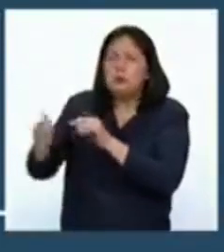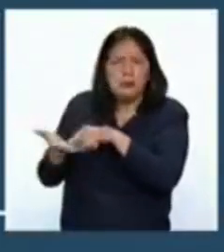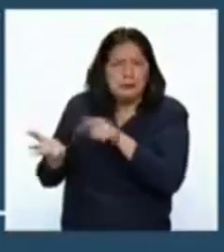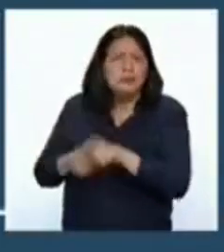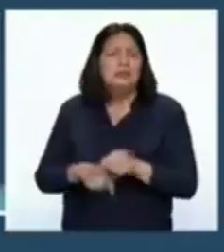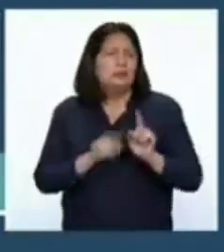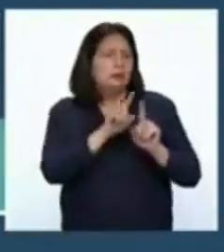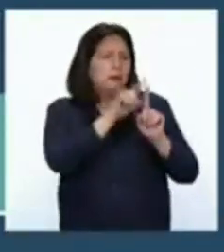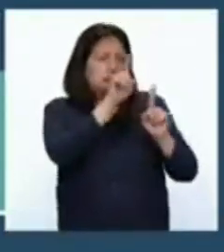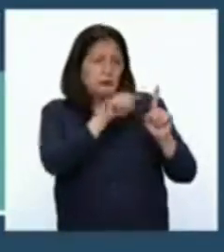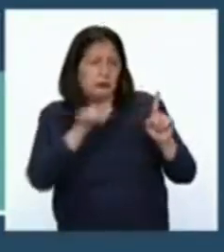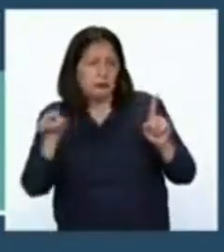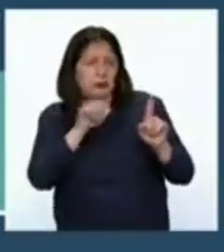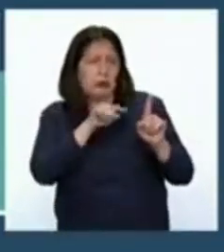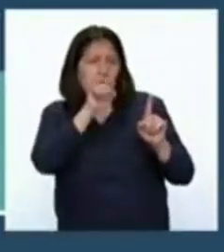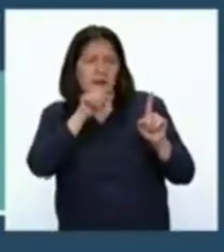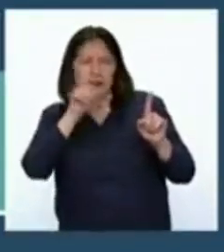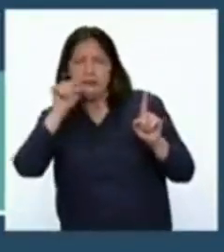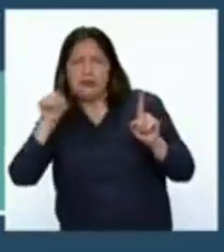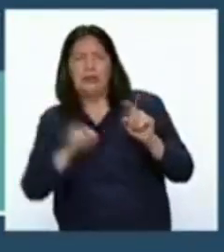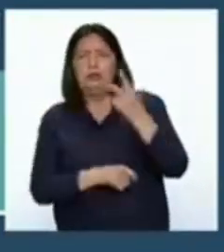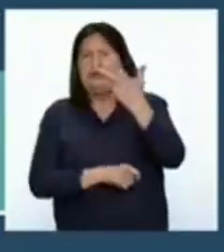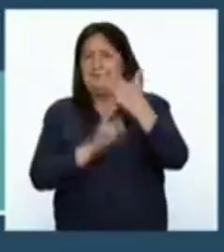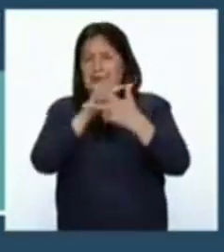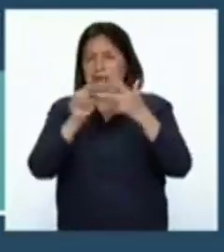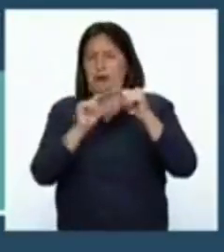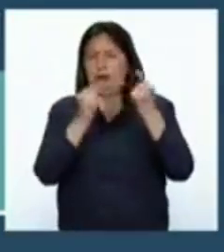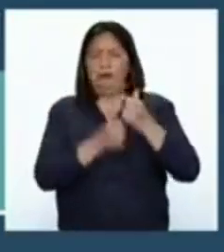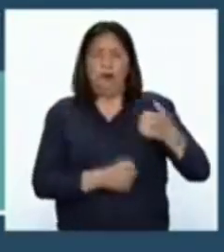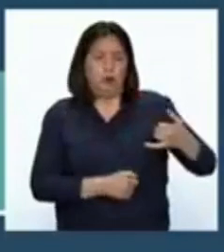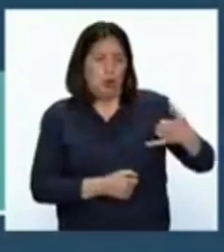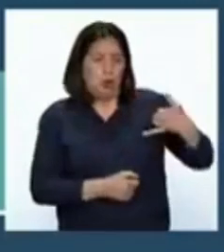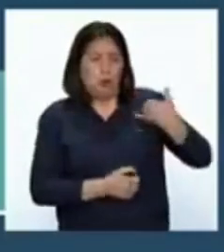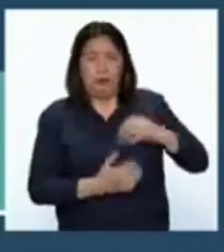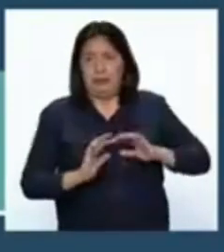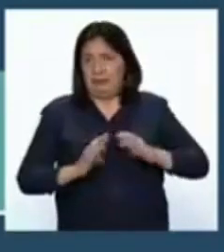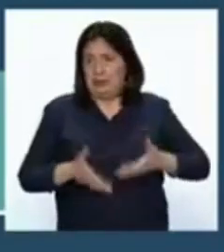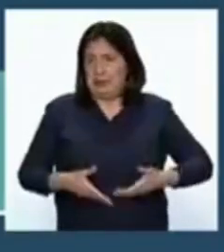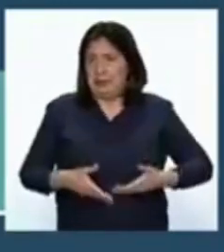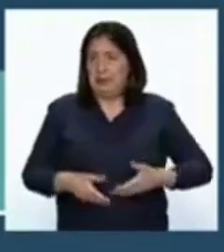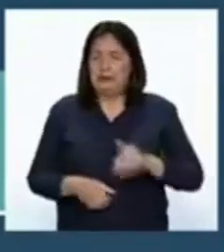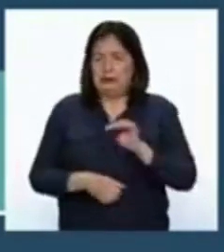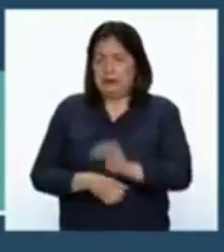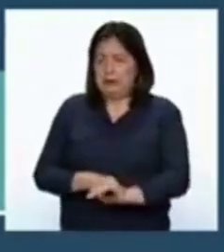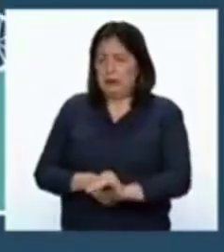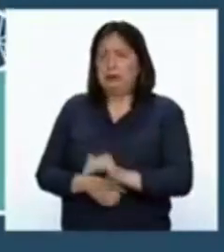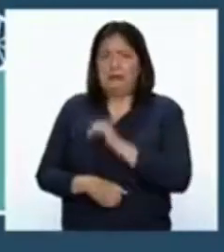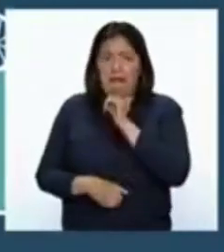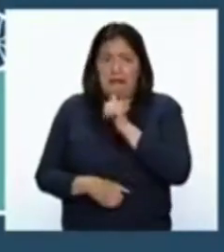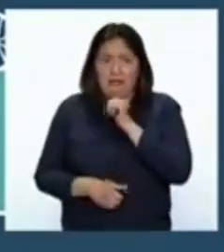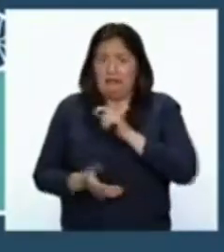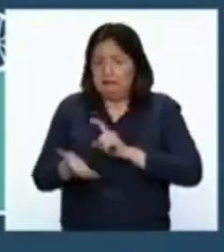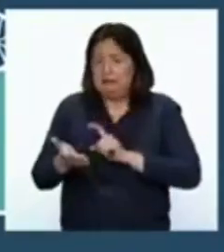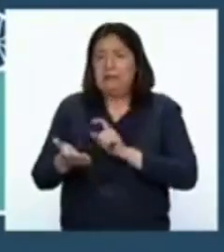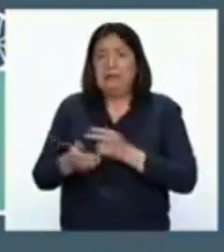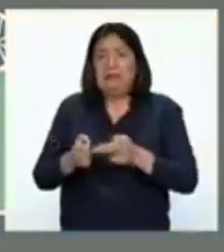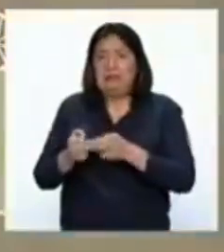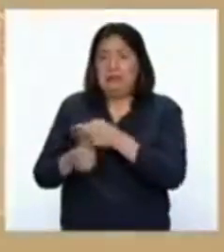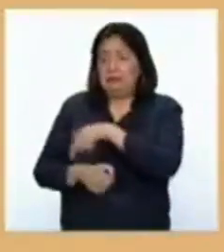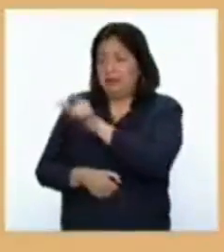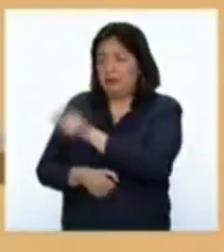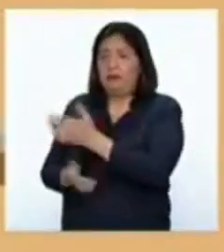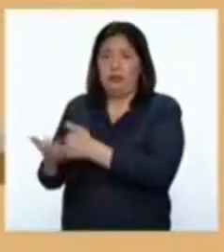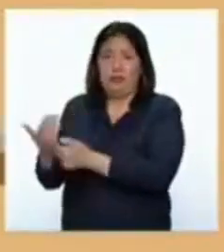nutrición. Actualmente se han identificado tres grupos. Adolescentes embarazadas, niños con desnutrición y personas con discapacidad.